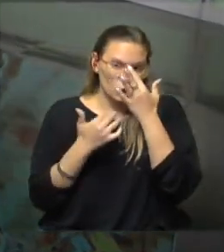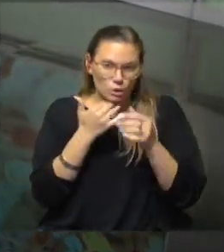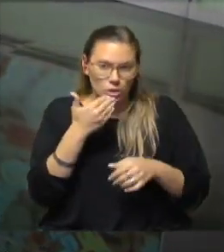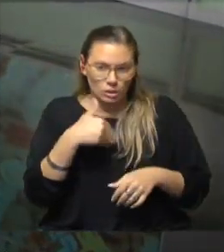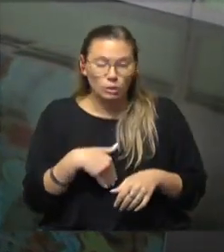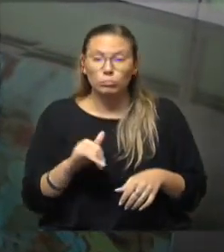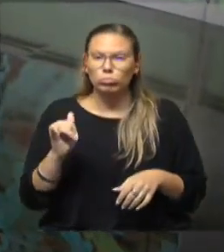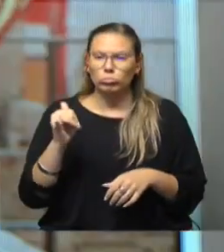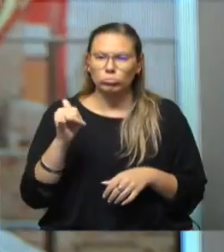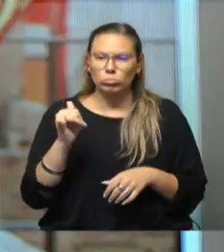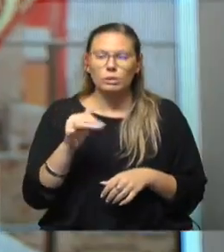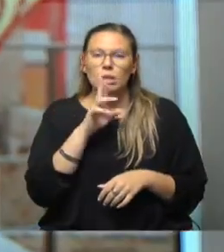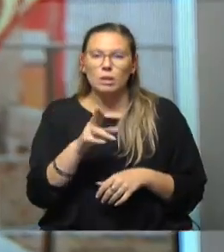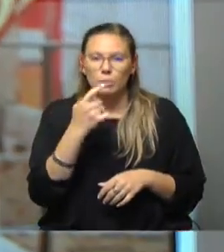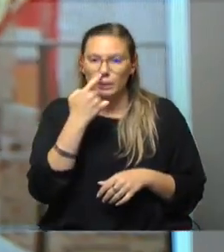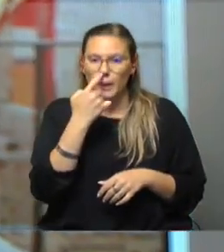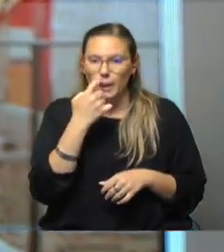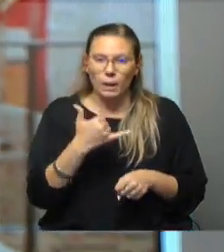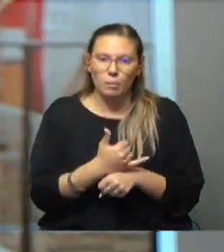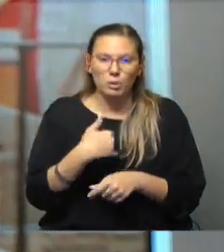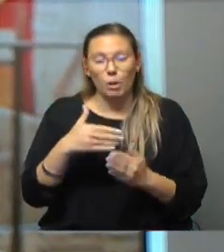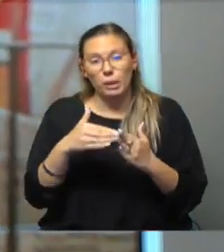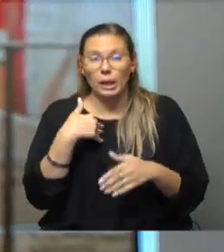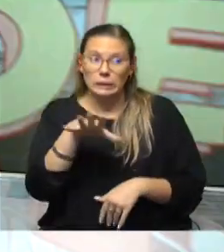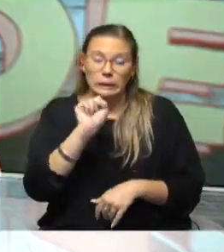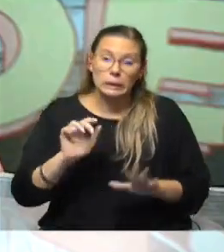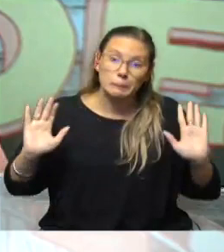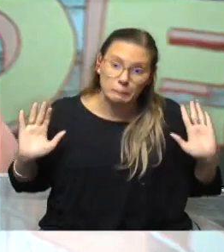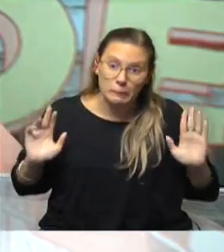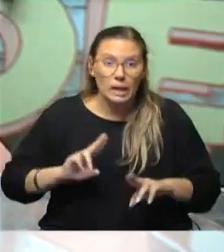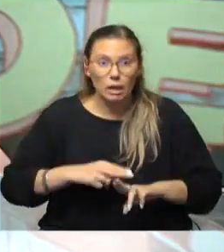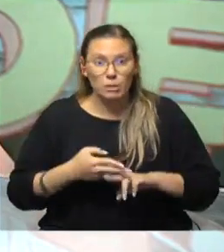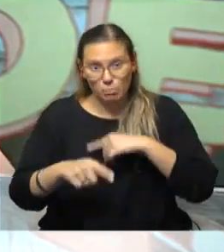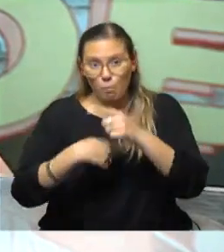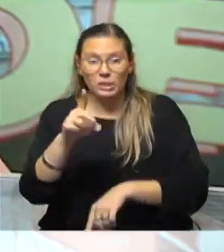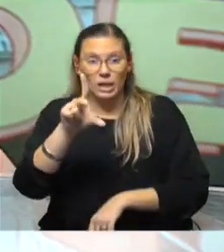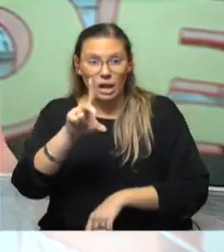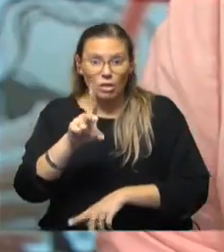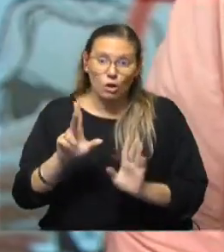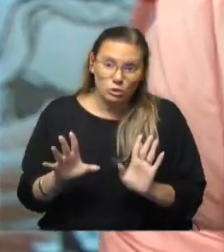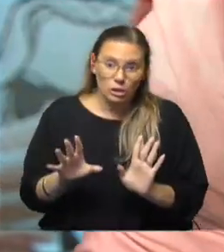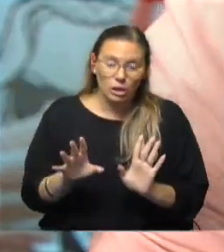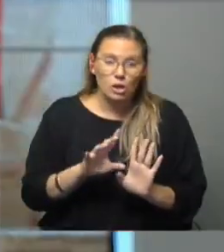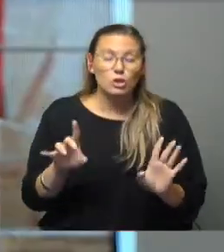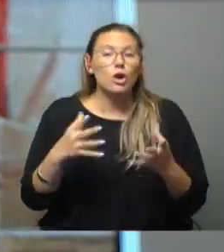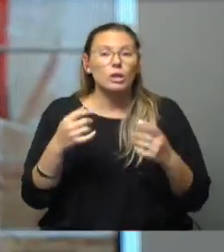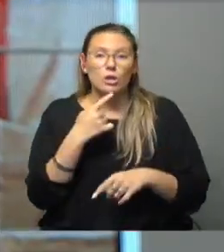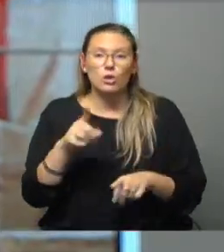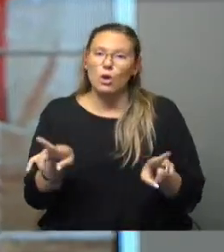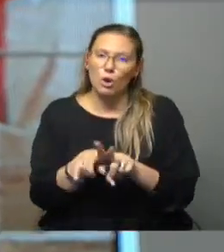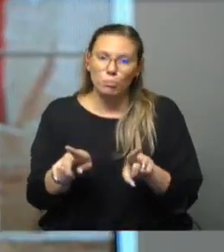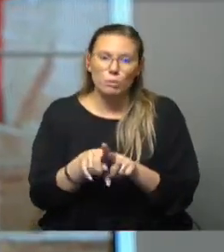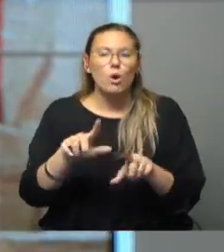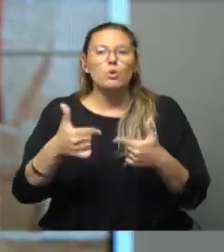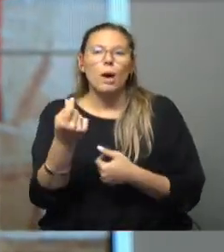Sí, no, se no, cayó no, un poquito no, la respuesta al final, pero capaz que en casa la entendieron. Pero igual repetimos mañana a las 12, así que si no, no es lo, quiero decir, no es lo mismo no tener